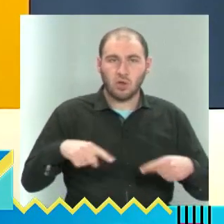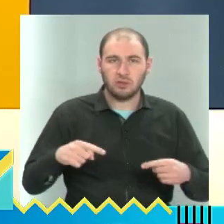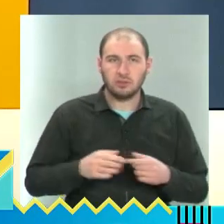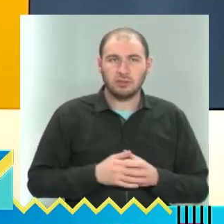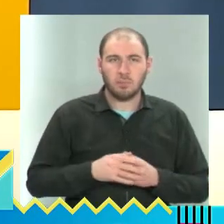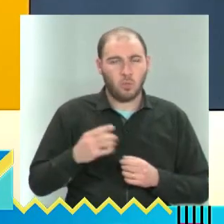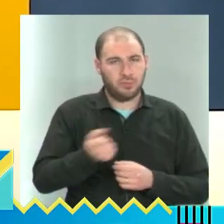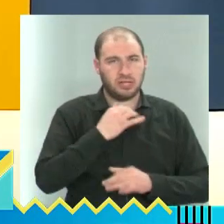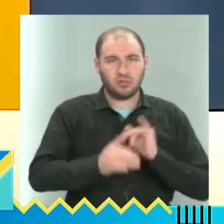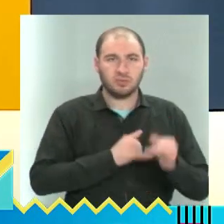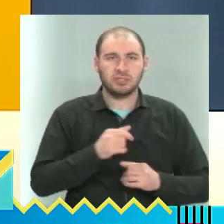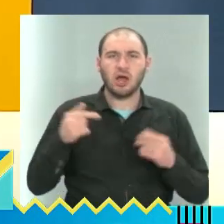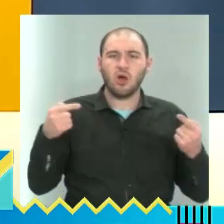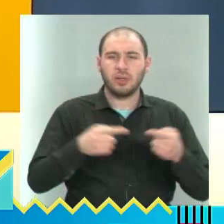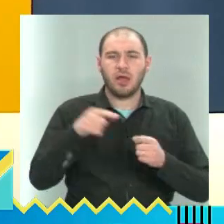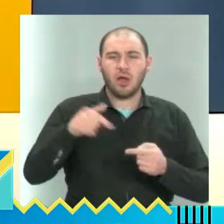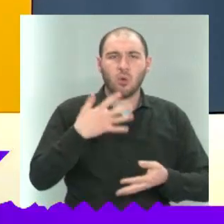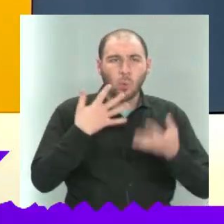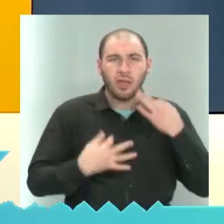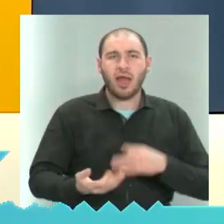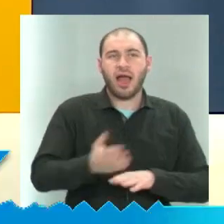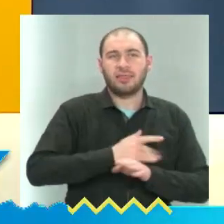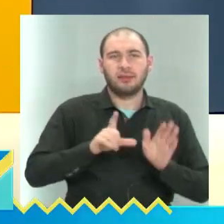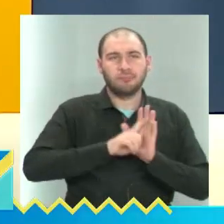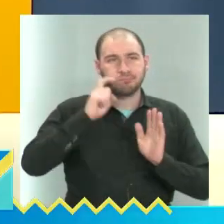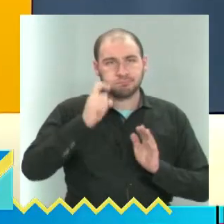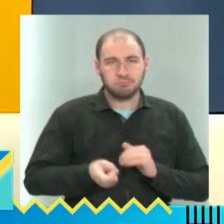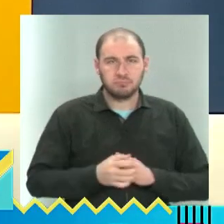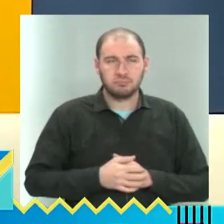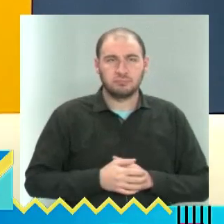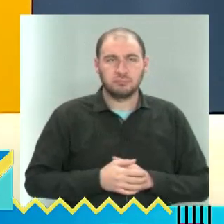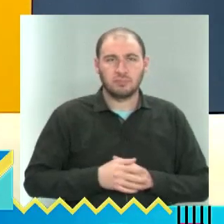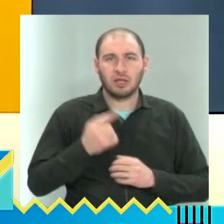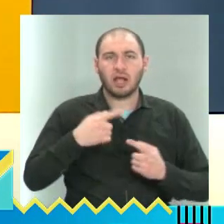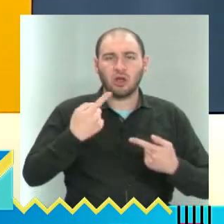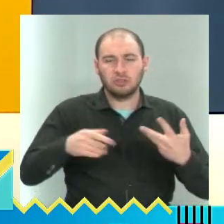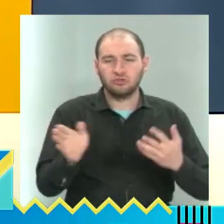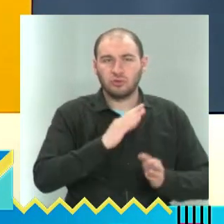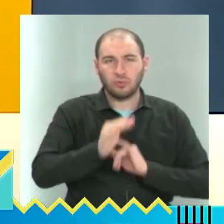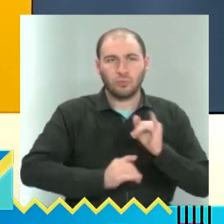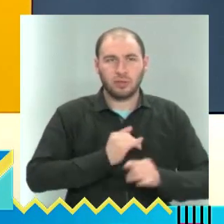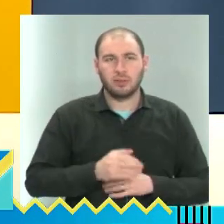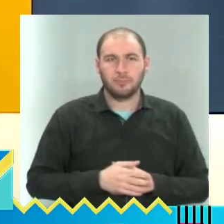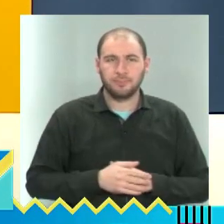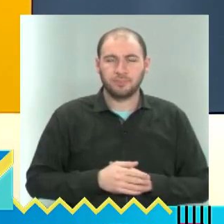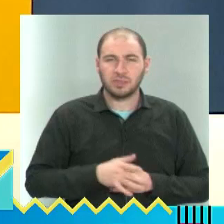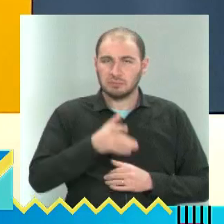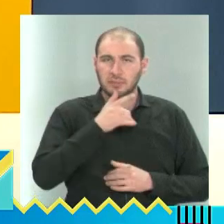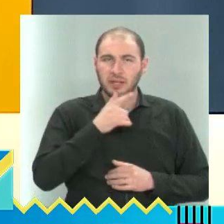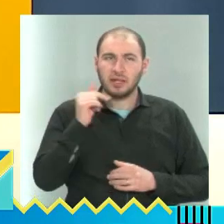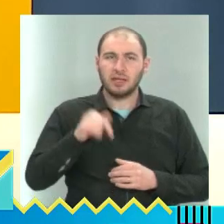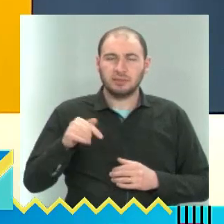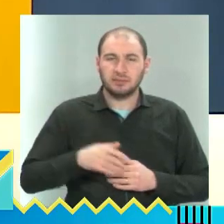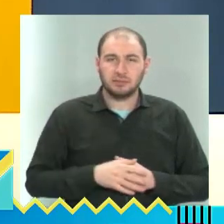a resaltar. Lo que se está buscando hoy es la prevención del delito con todos estos digamos, anuncios que se van haciendo, que me parece que es por